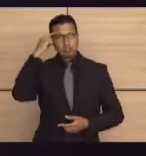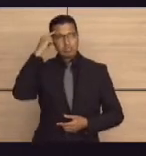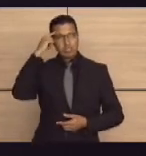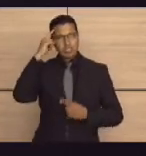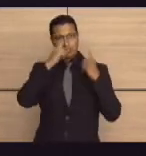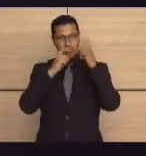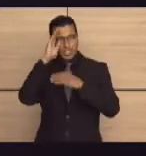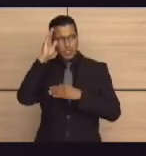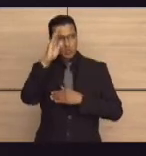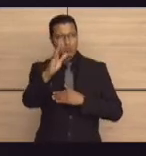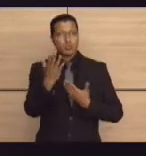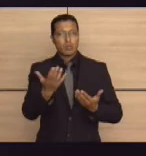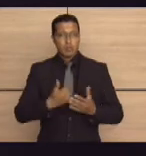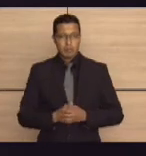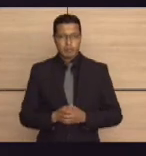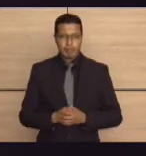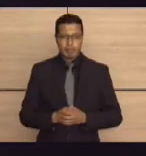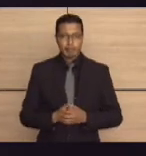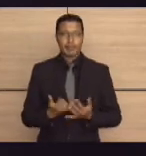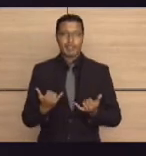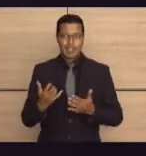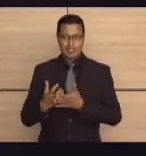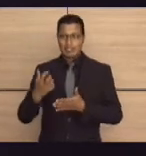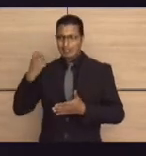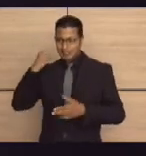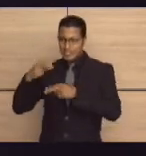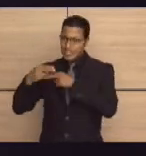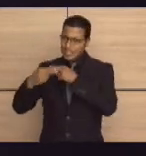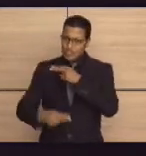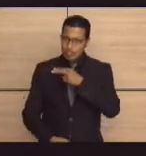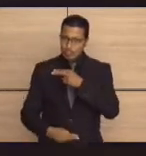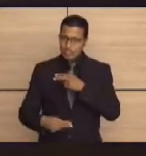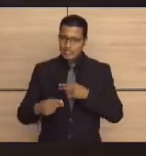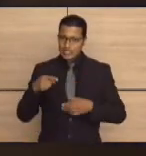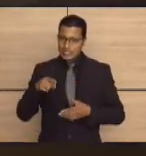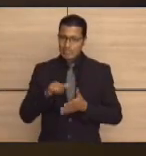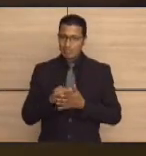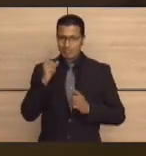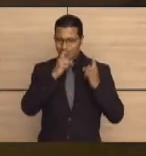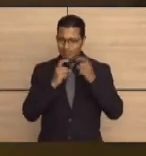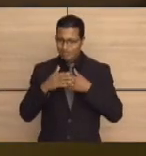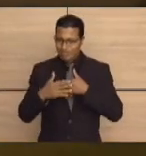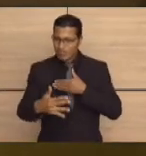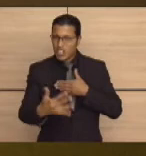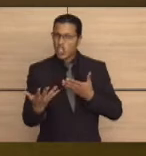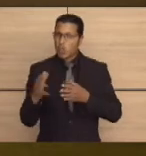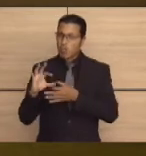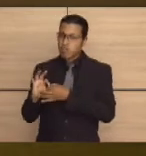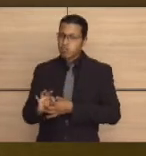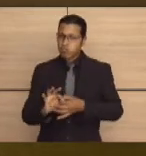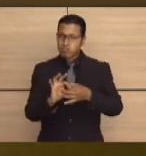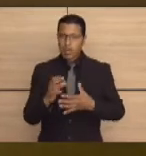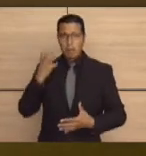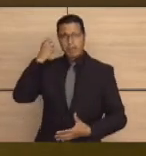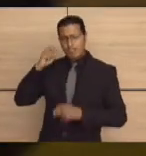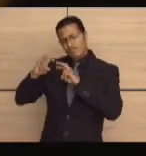vamos. Todo ejercicio de memoria histórica debe hablar del presente. Estudiamos el pasado para entendernos hoy en